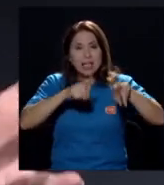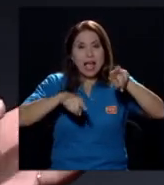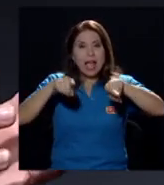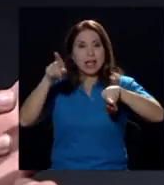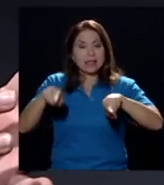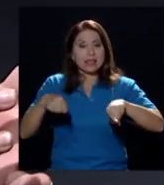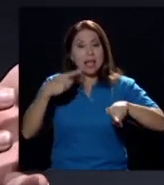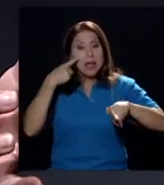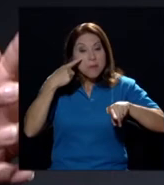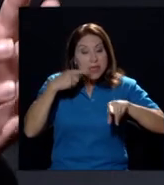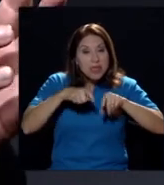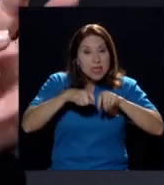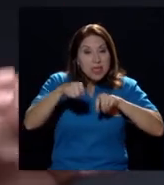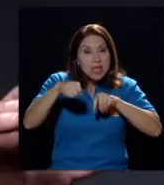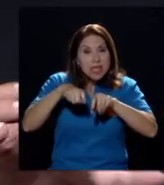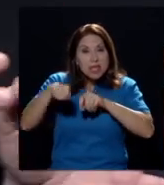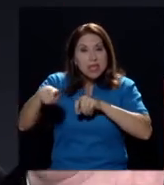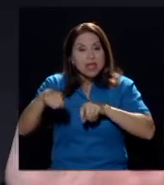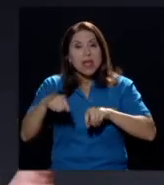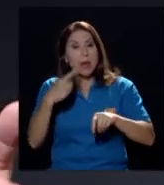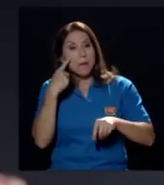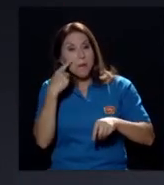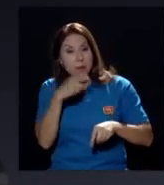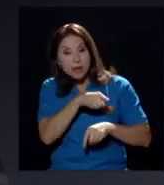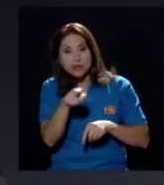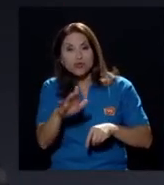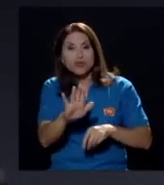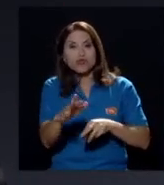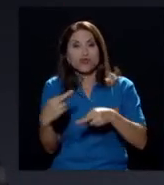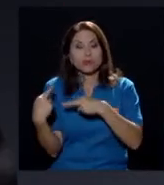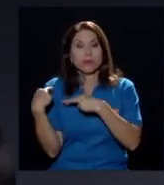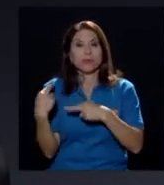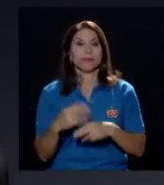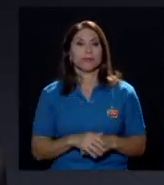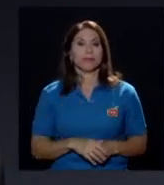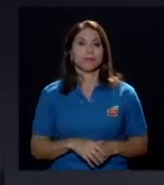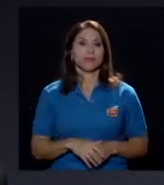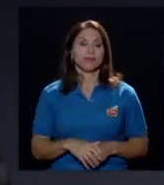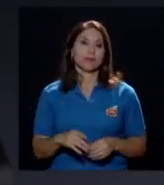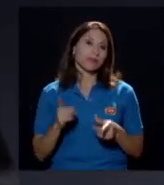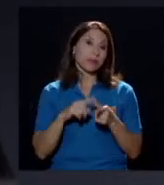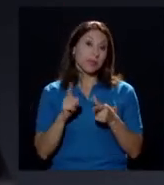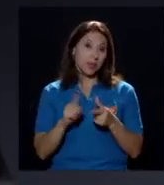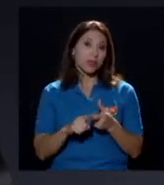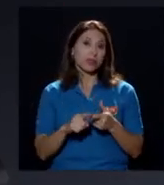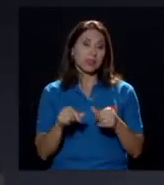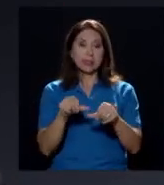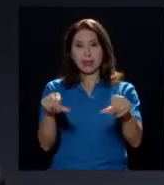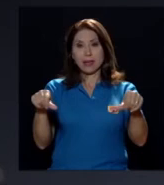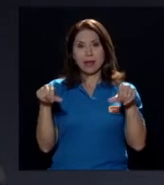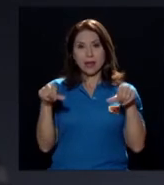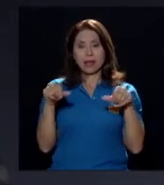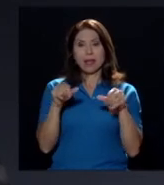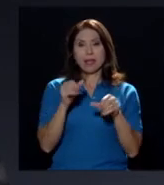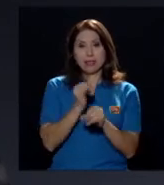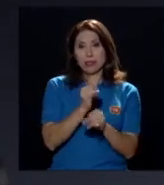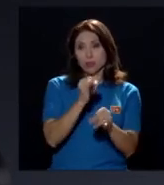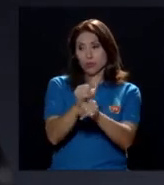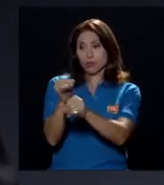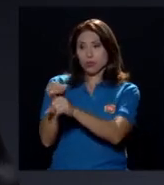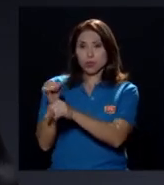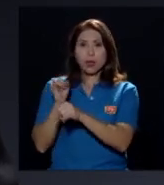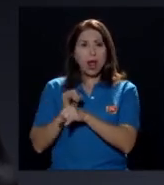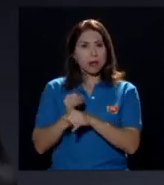bueno, en la parte institucional hubo acompañamiento, me parece que muy buen